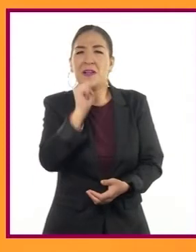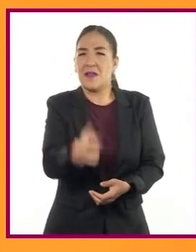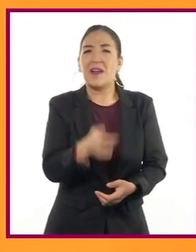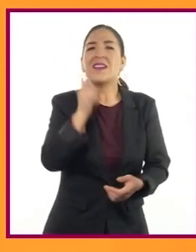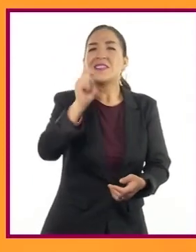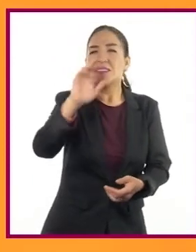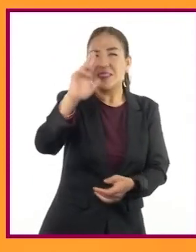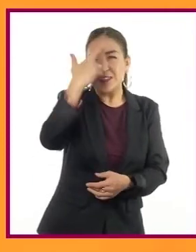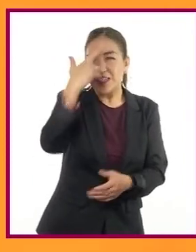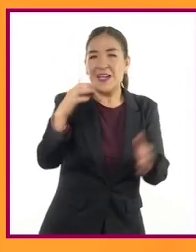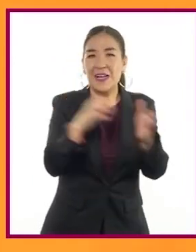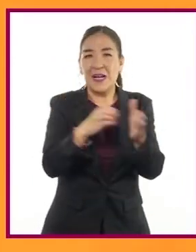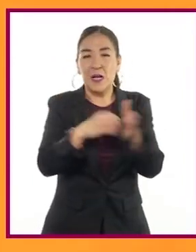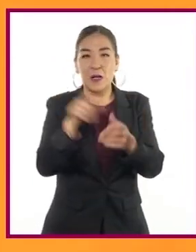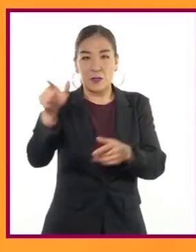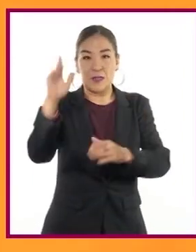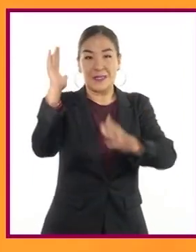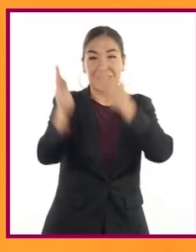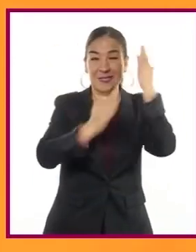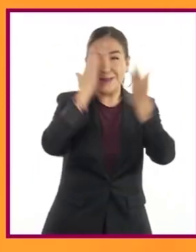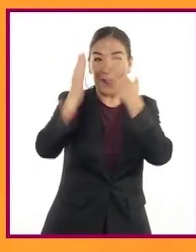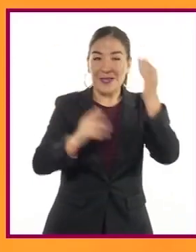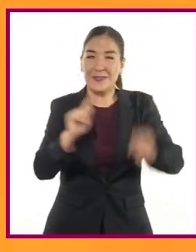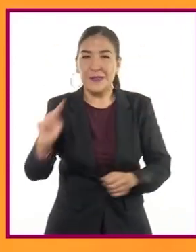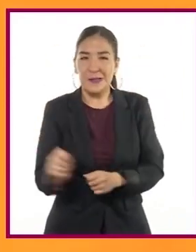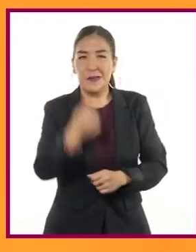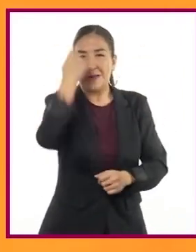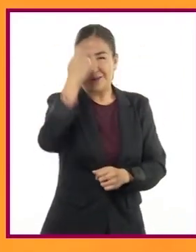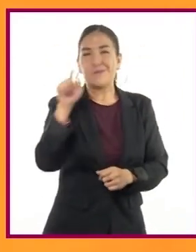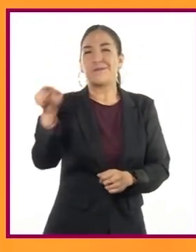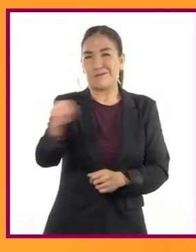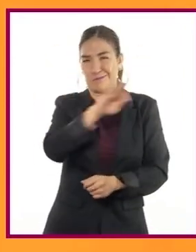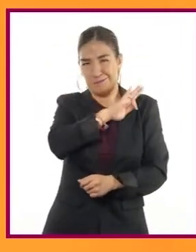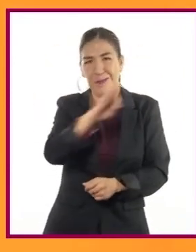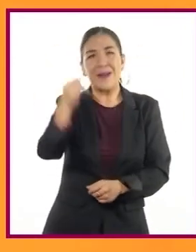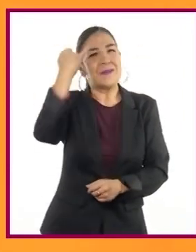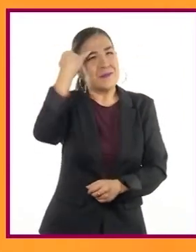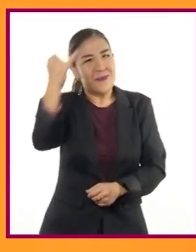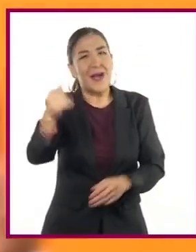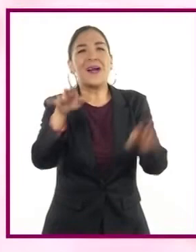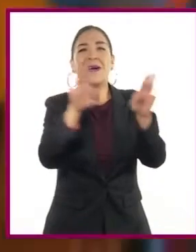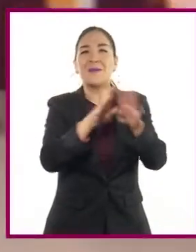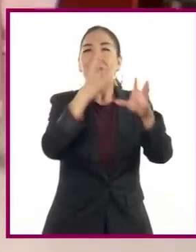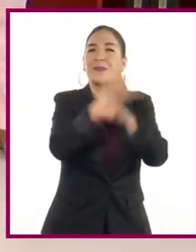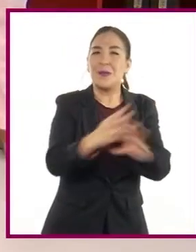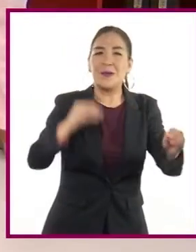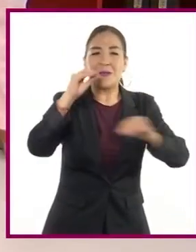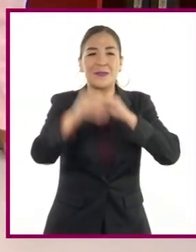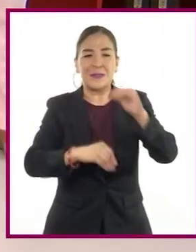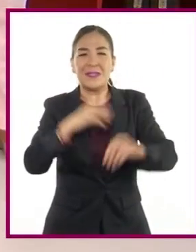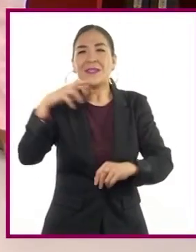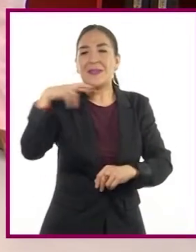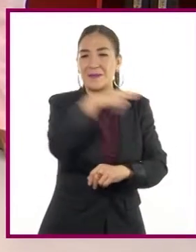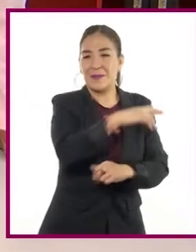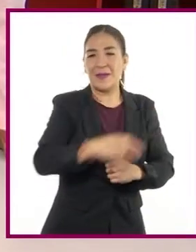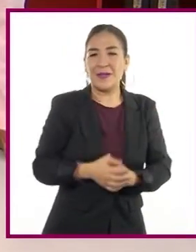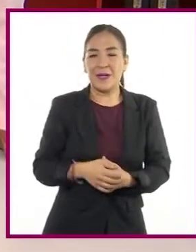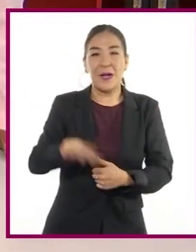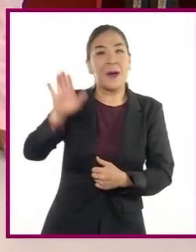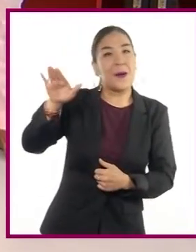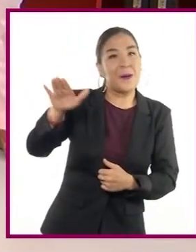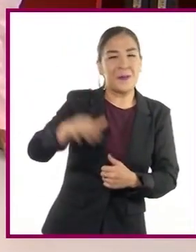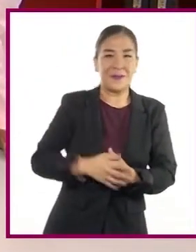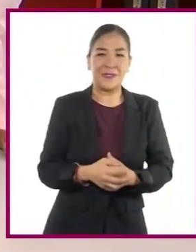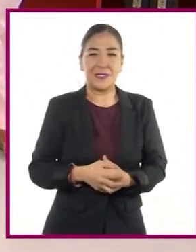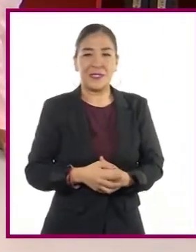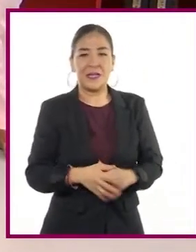empaque, porque siendo estudiante de tecnología, puede imaginar y crear muchas soluciones. Oye, oye, mi querida